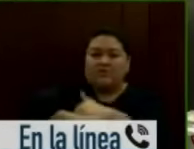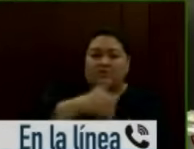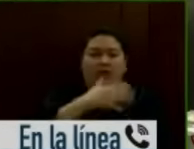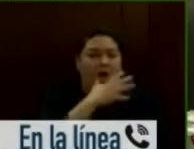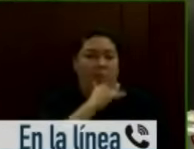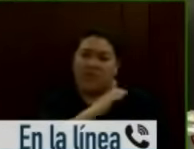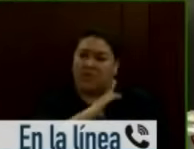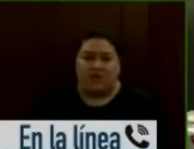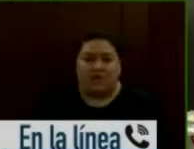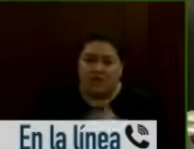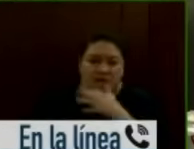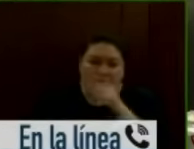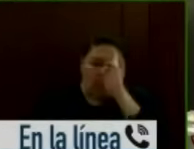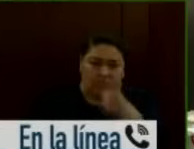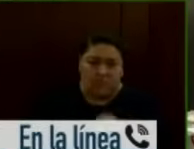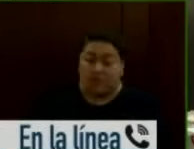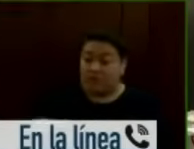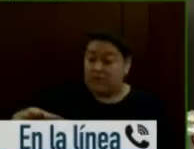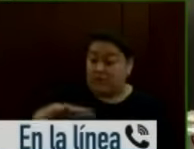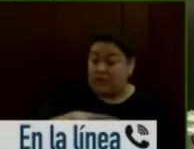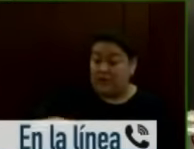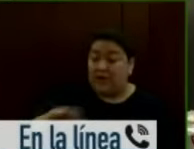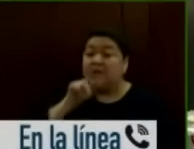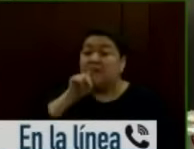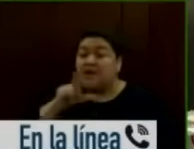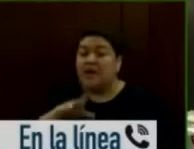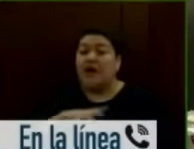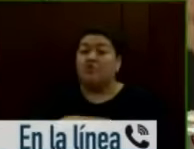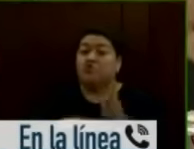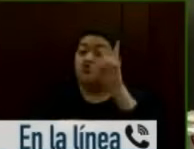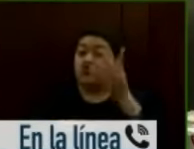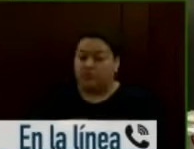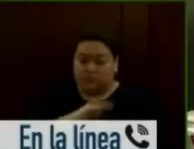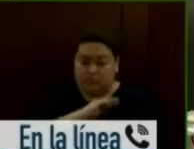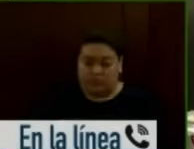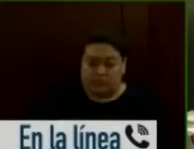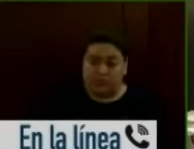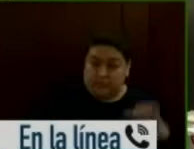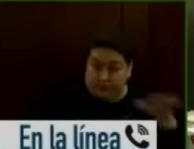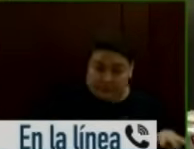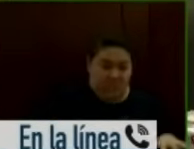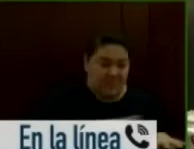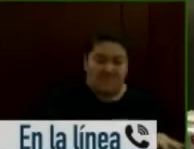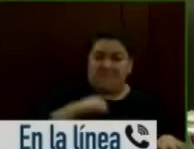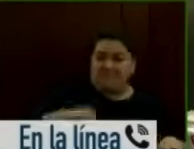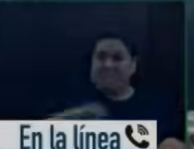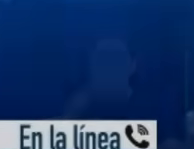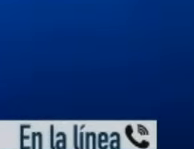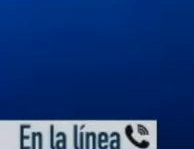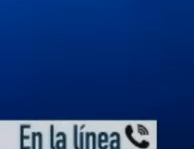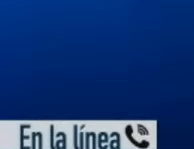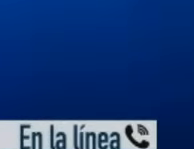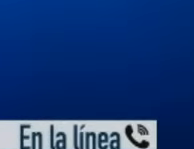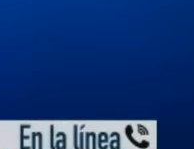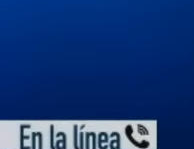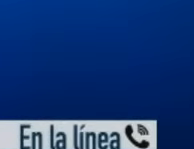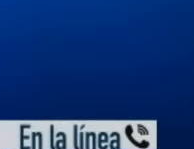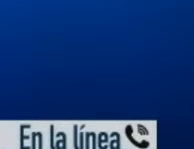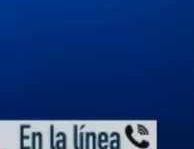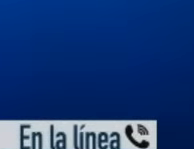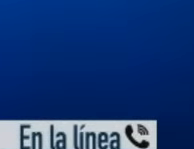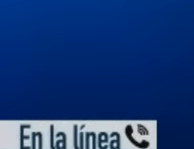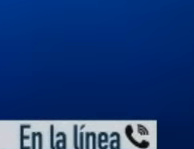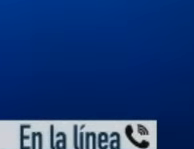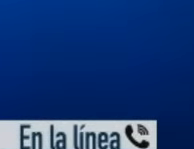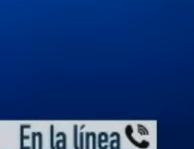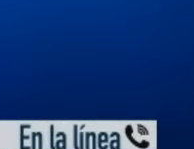usted lo que puede pasar en una nación como México si esto acontece. No, sin duda, y cambian la historia completamente los países, pero además